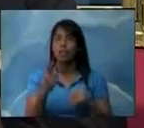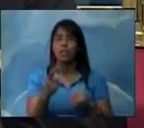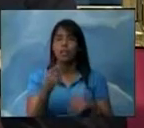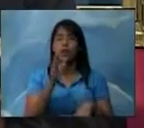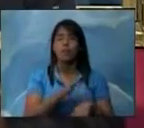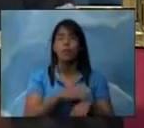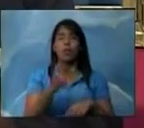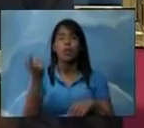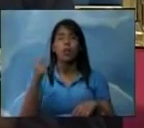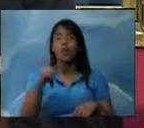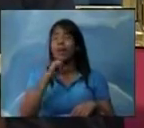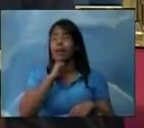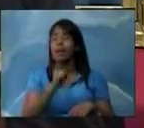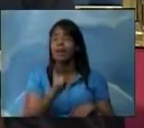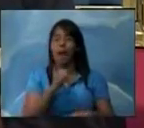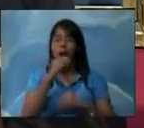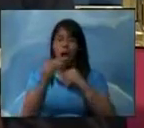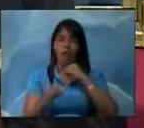porque lo que hay es que